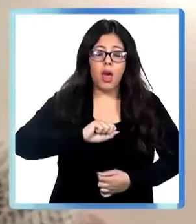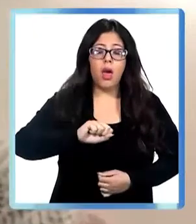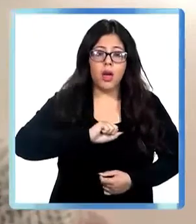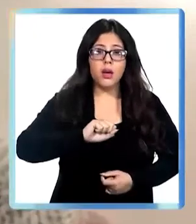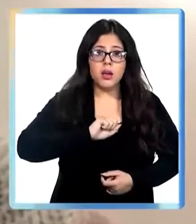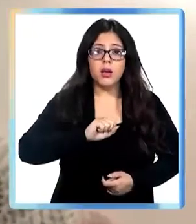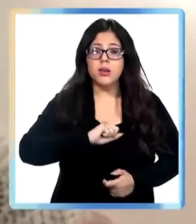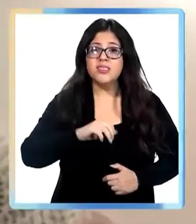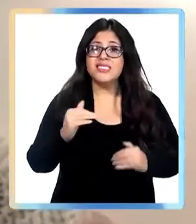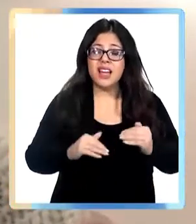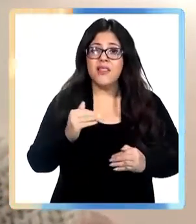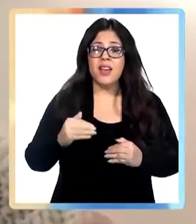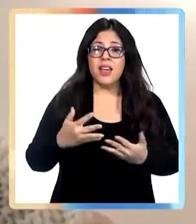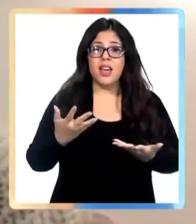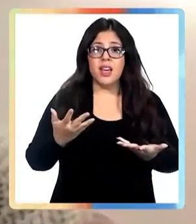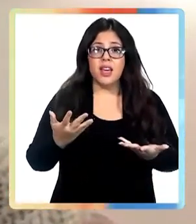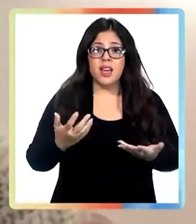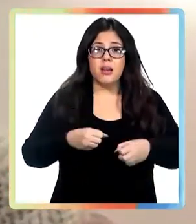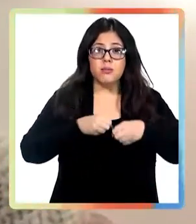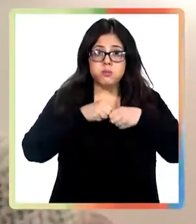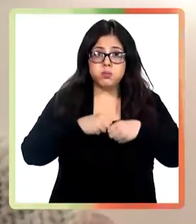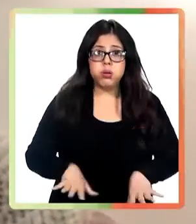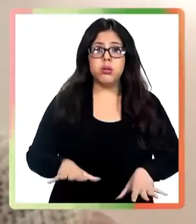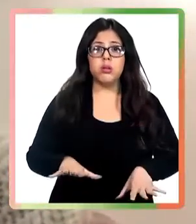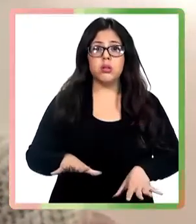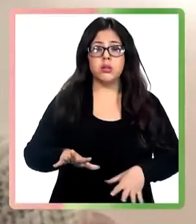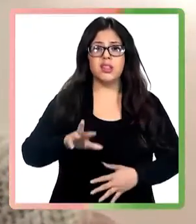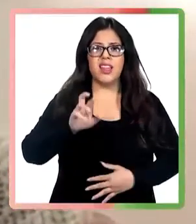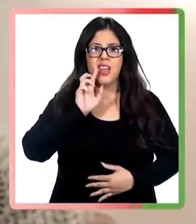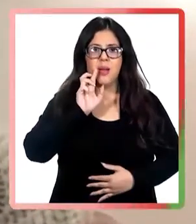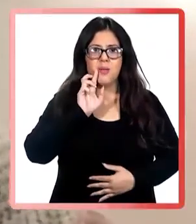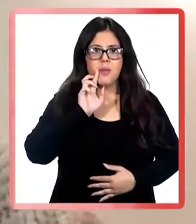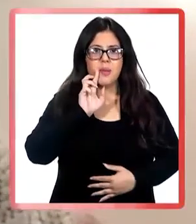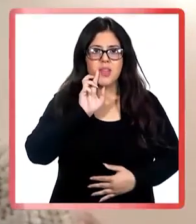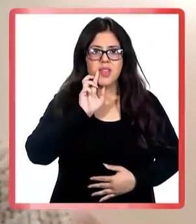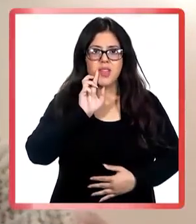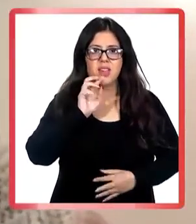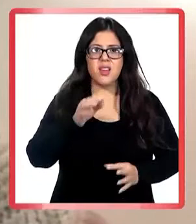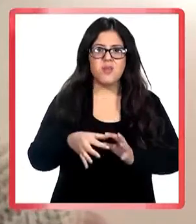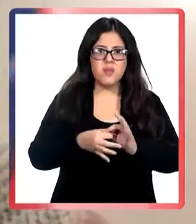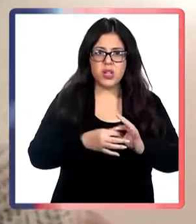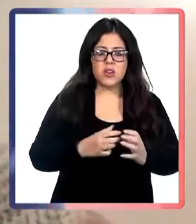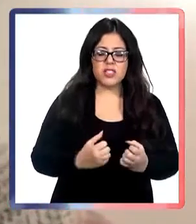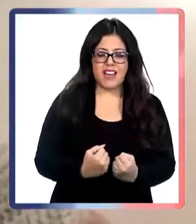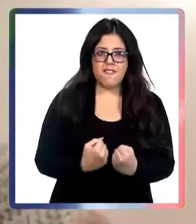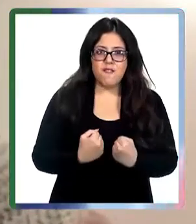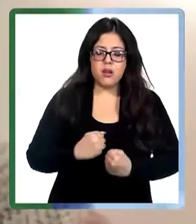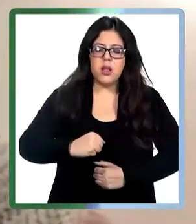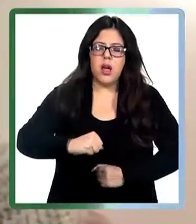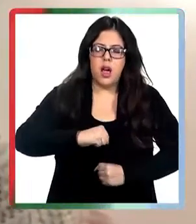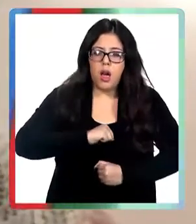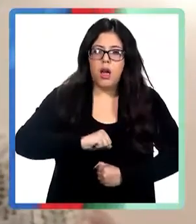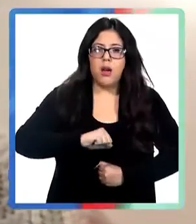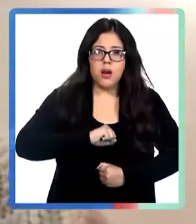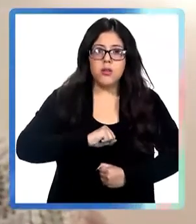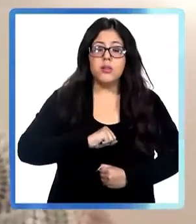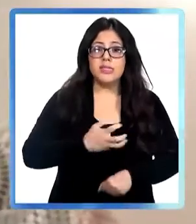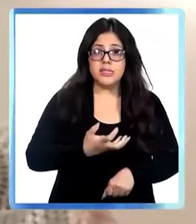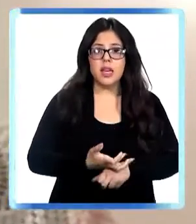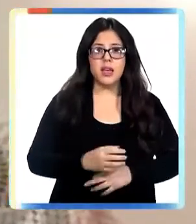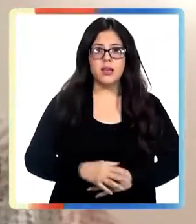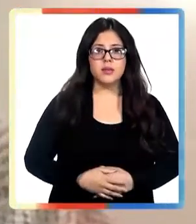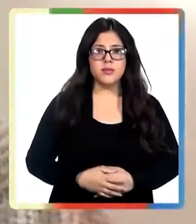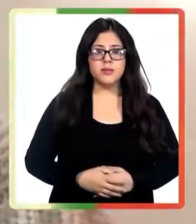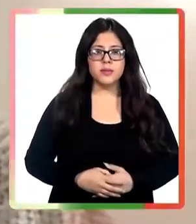puede haber pérdida de orina a través de la uretra por esa fuerza que estamos haciendo al momento de toser. Y